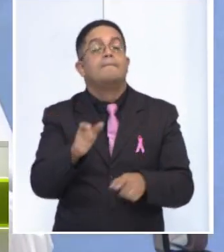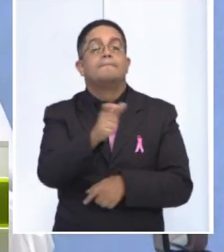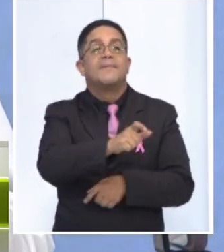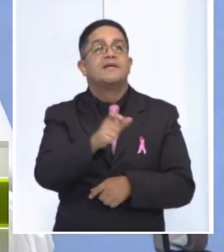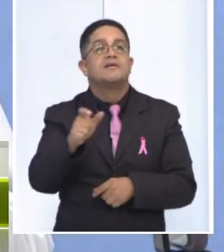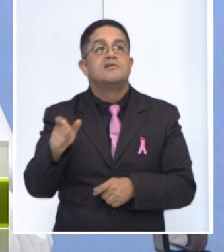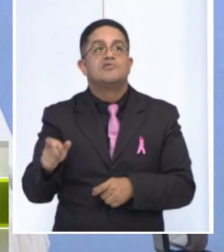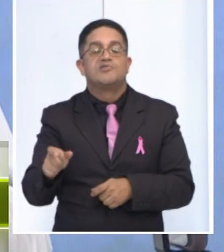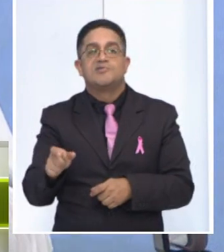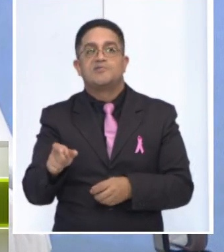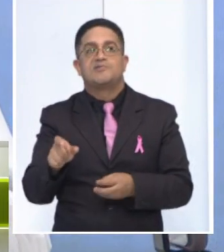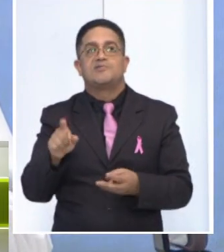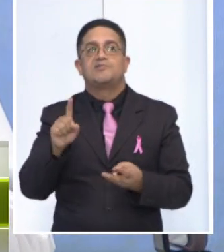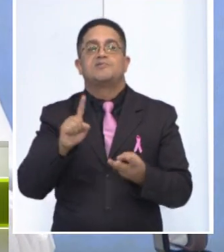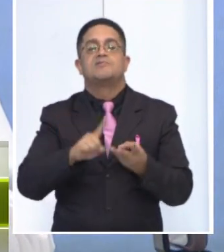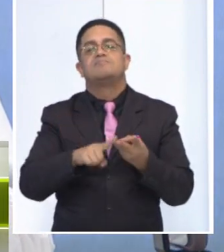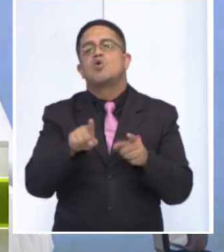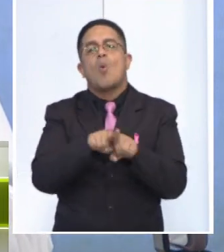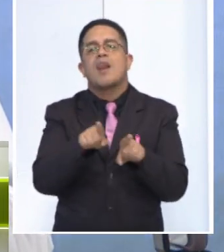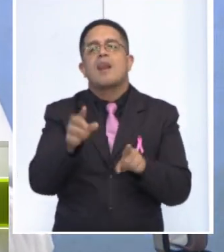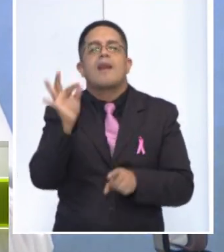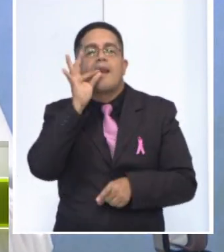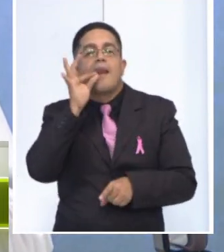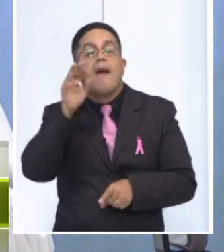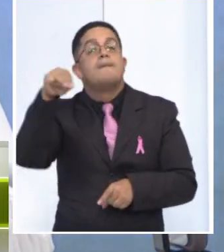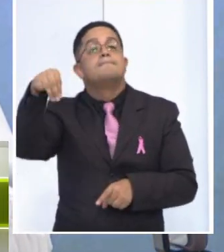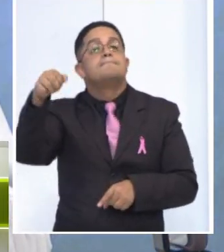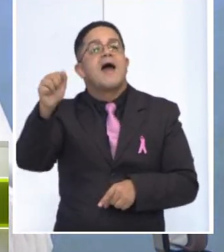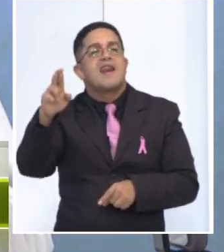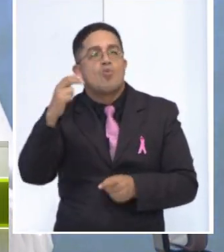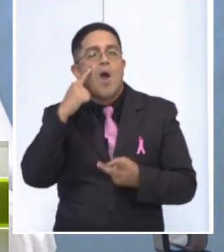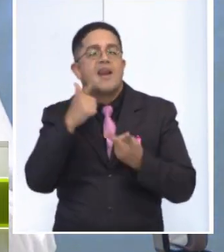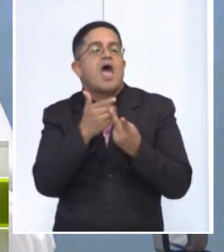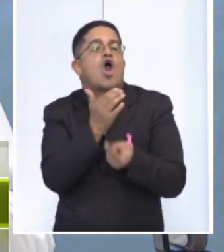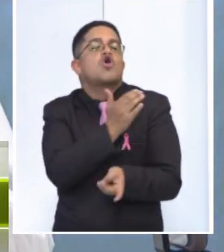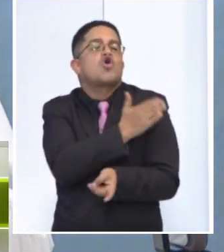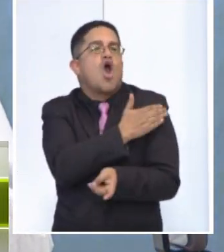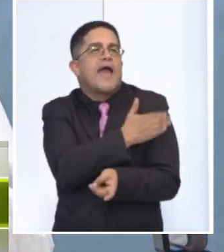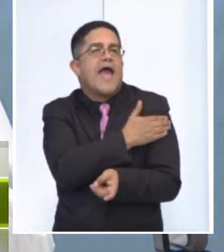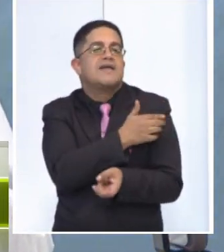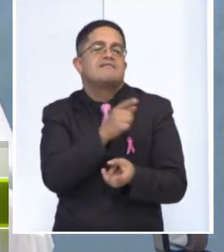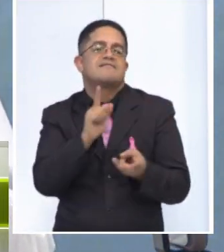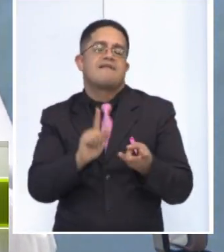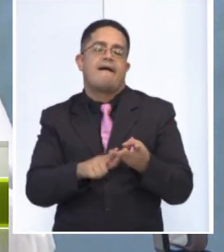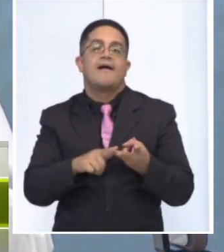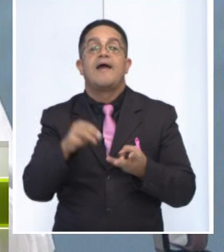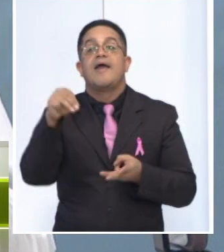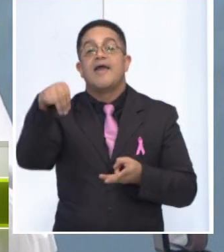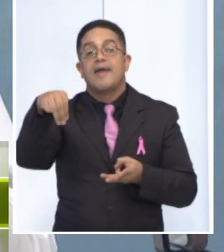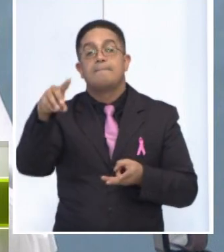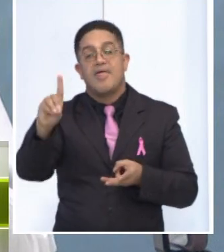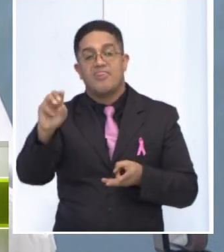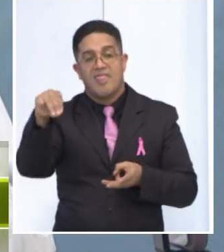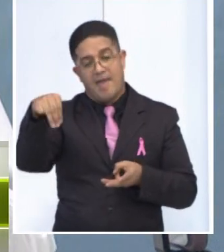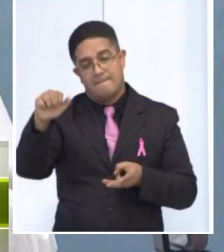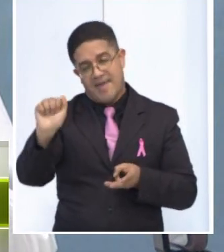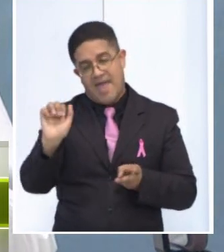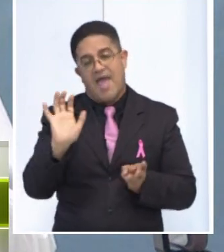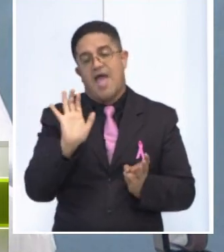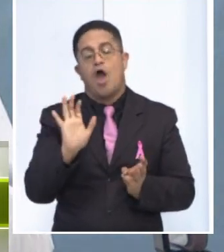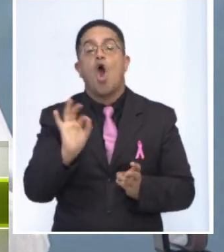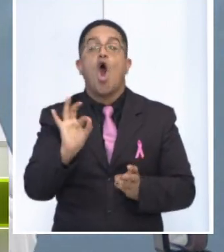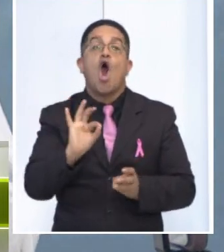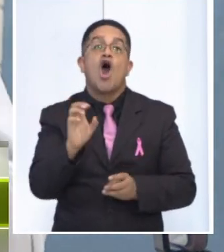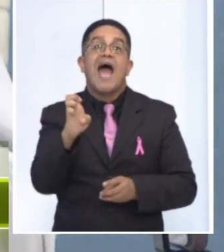que consumen otras drogas como la marihuana, cocaína, heroína, MDMA, por ejemplo, o